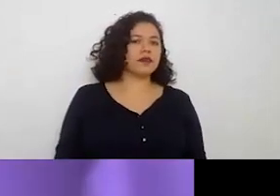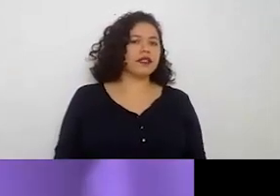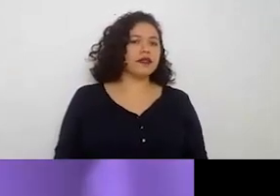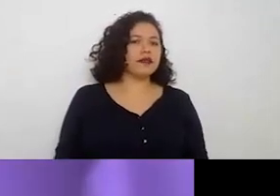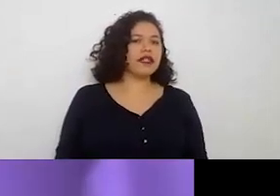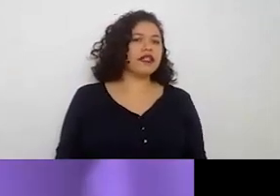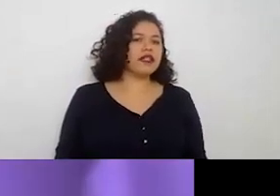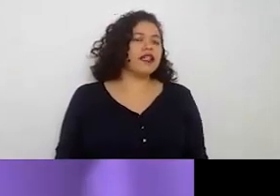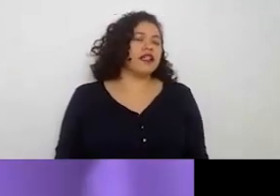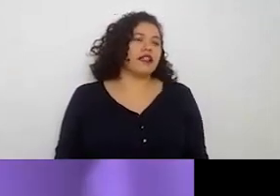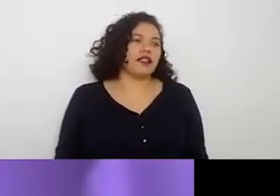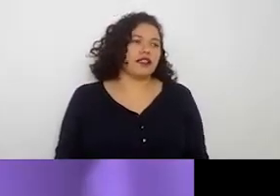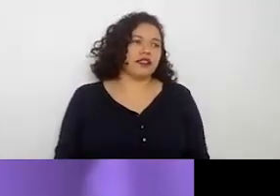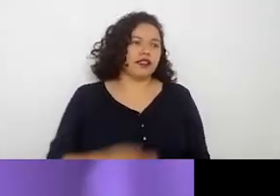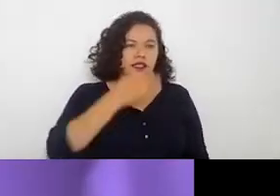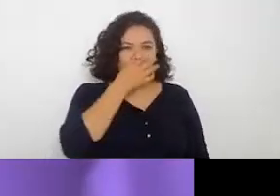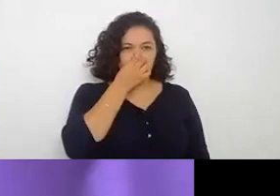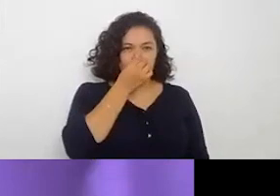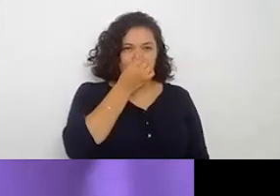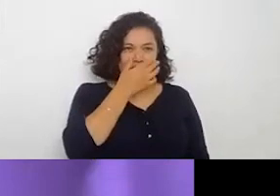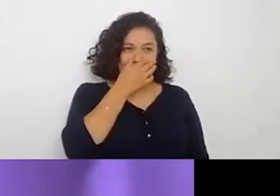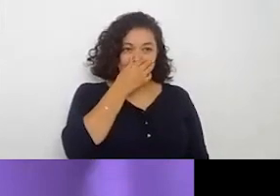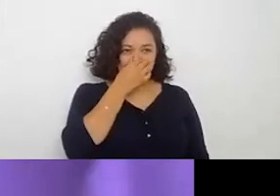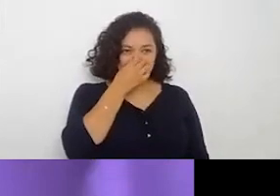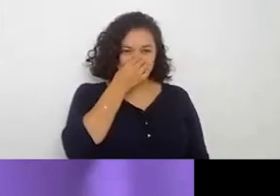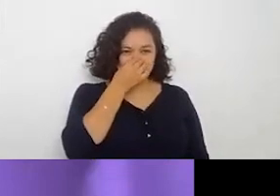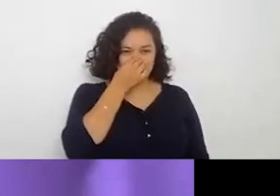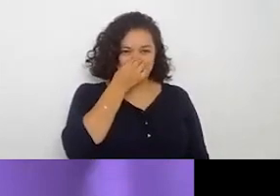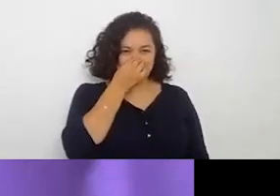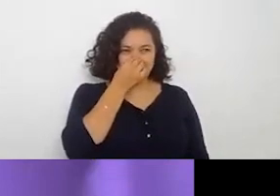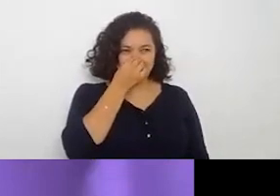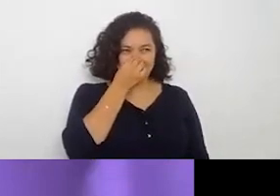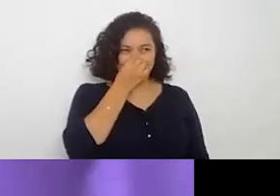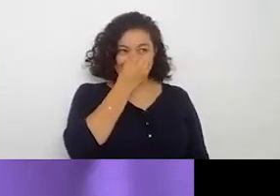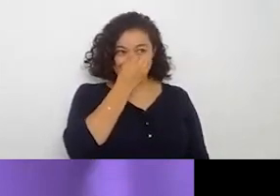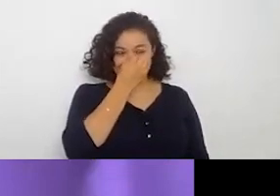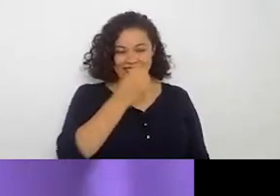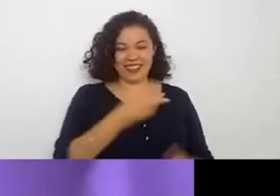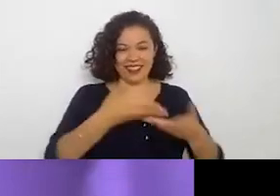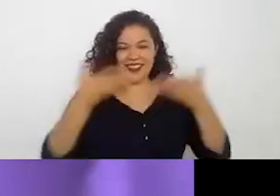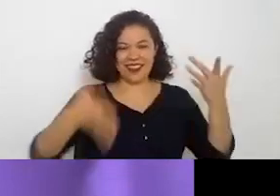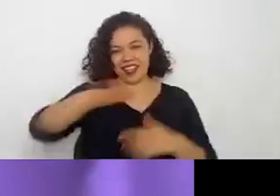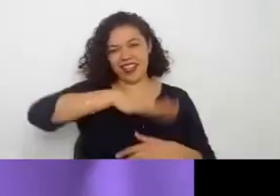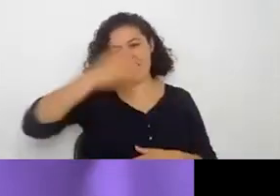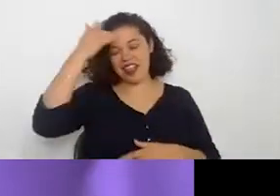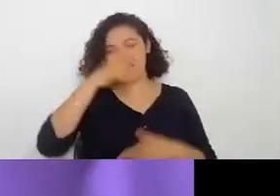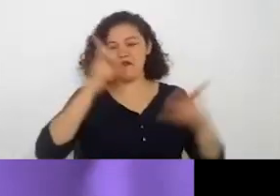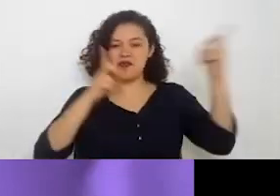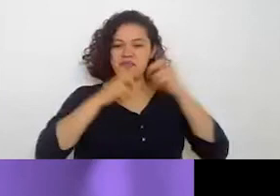Y pues sé que hablé mucho, doy el espacio para sus dudas,